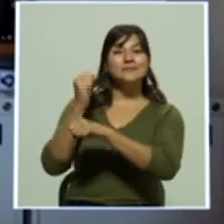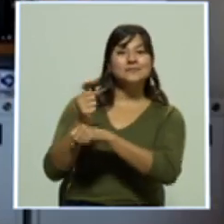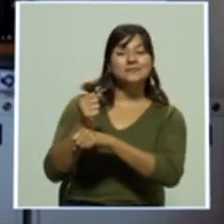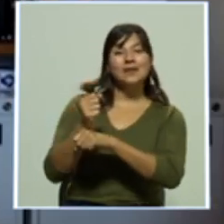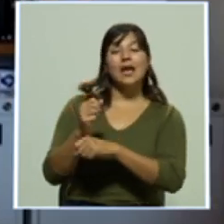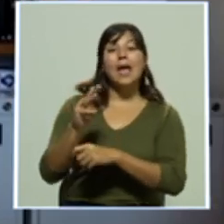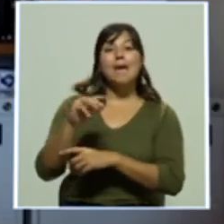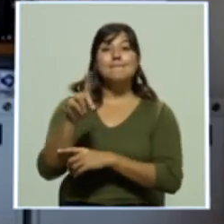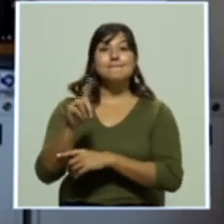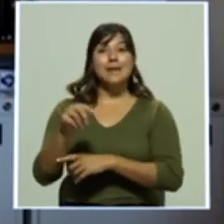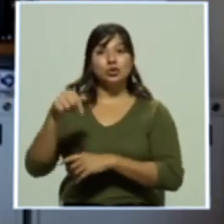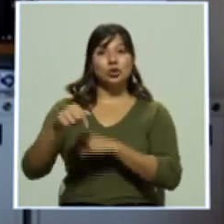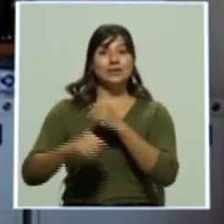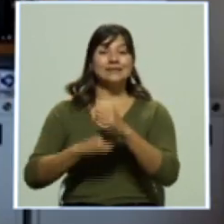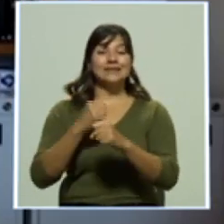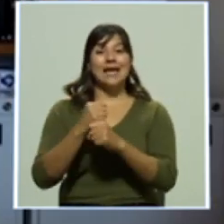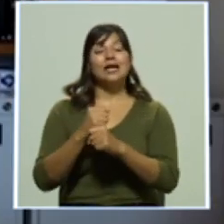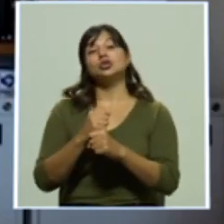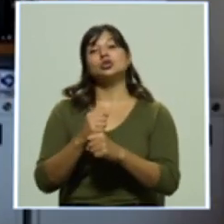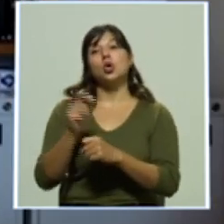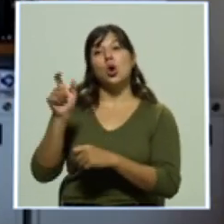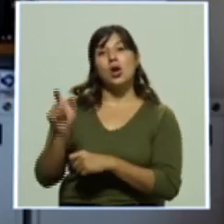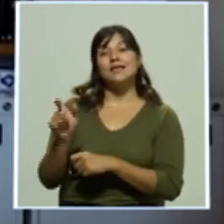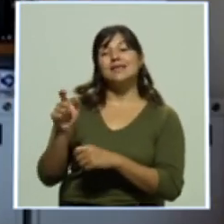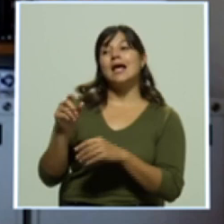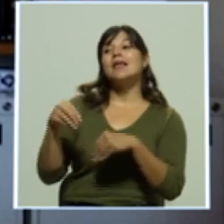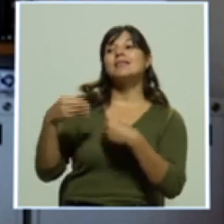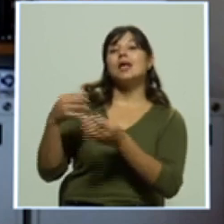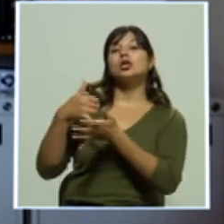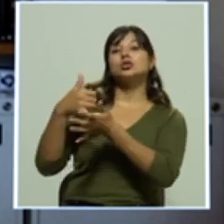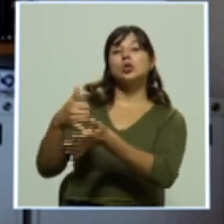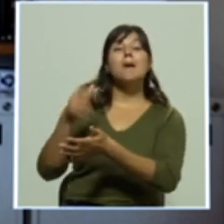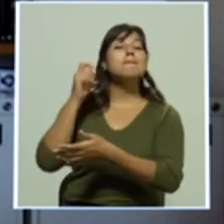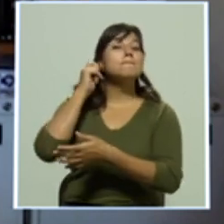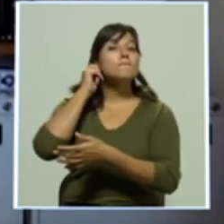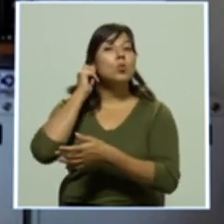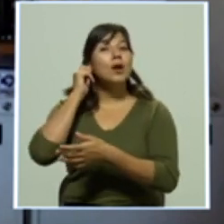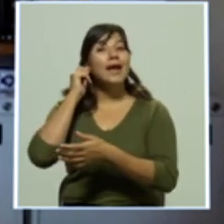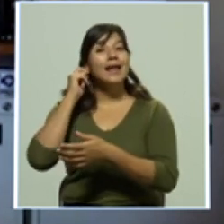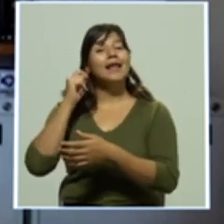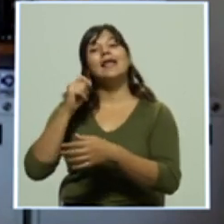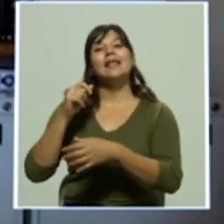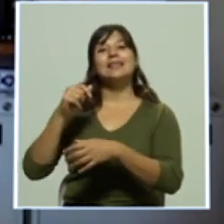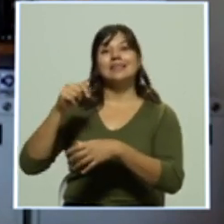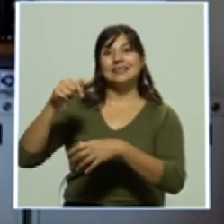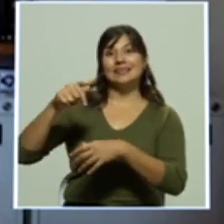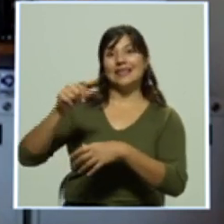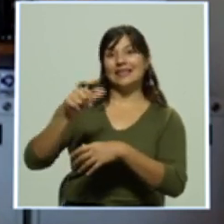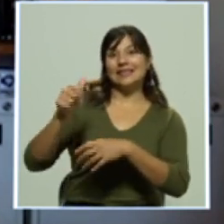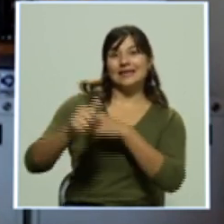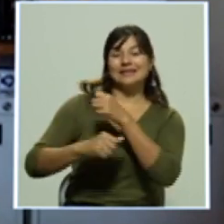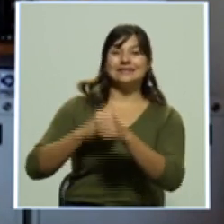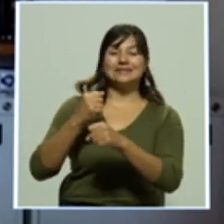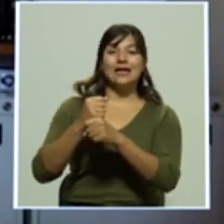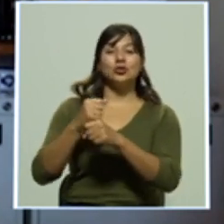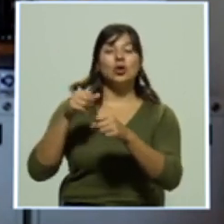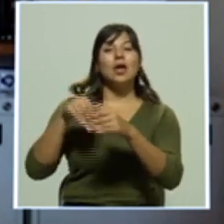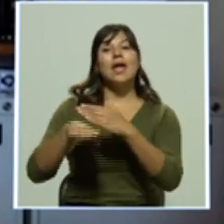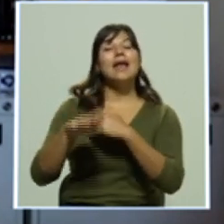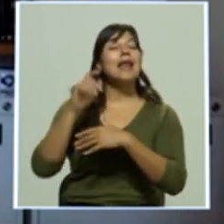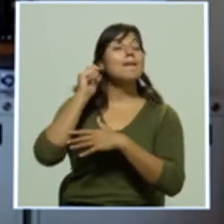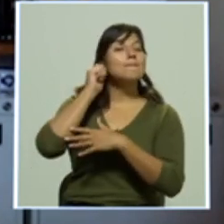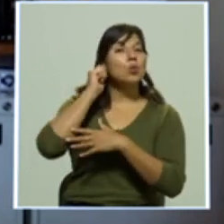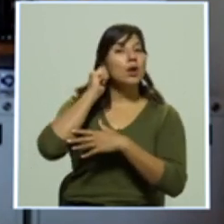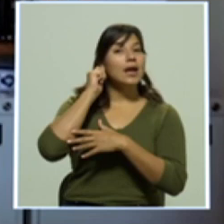este año, la gobernante costarricense fue galardonada con el Premio de Mujeres de la Década en la Vida Pública y el Liderazgo del Women